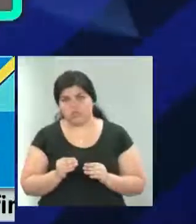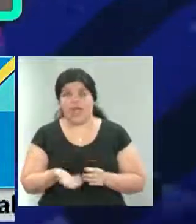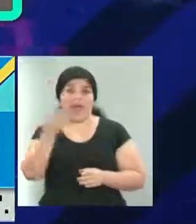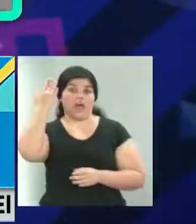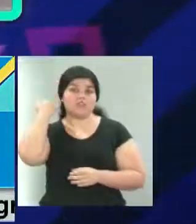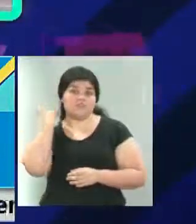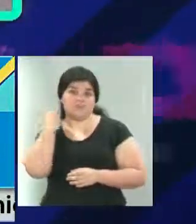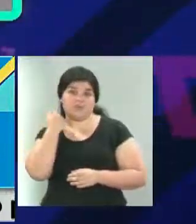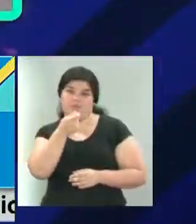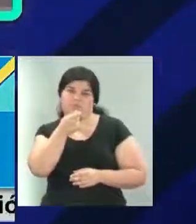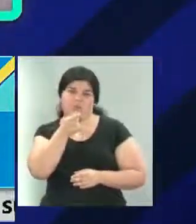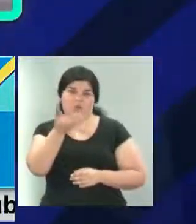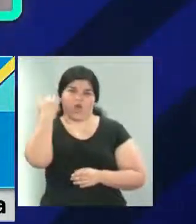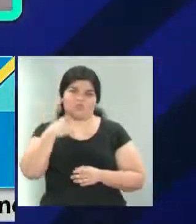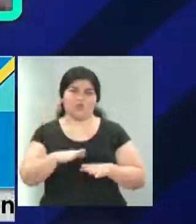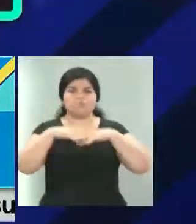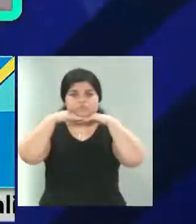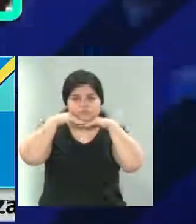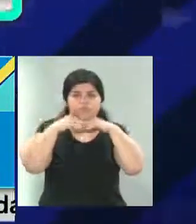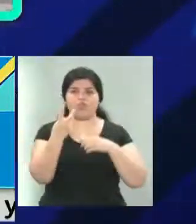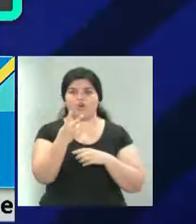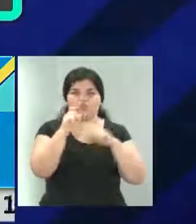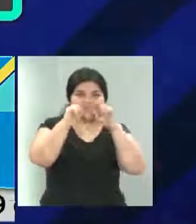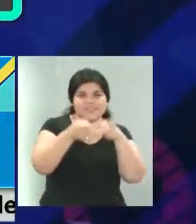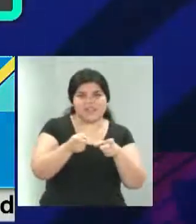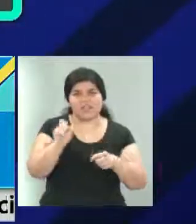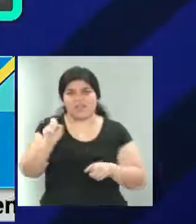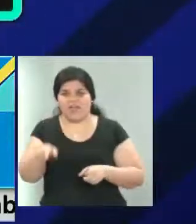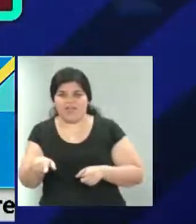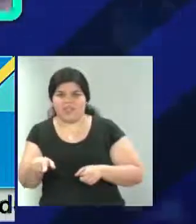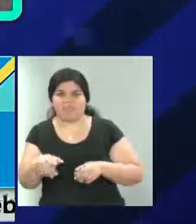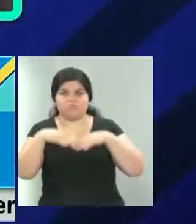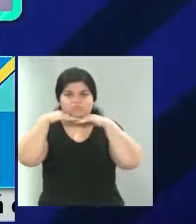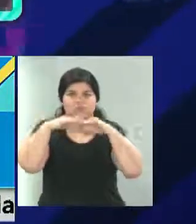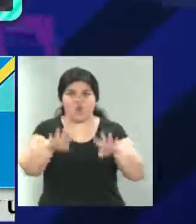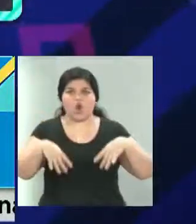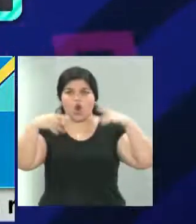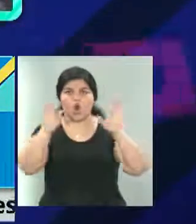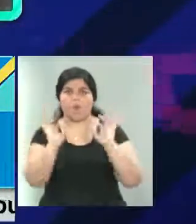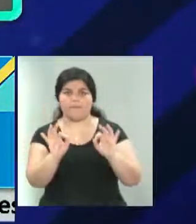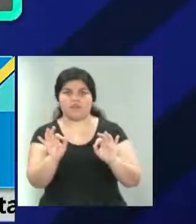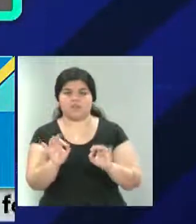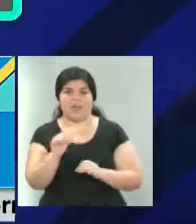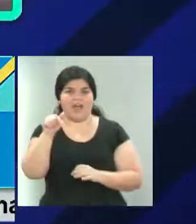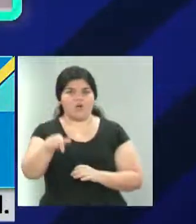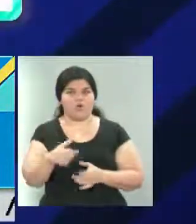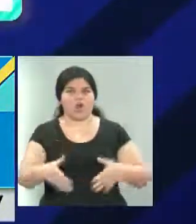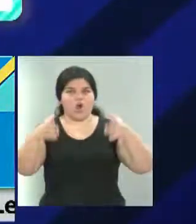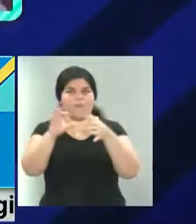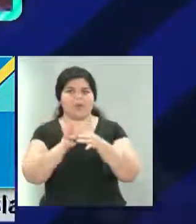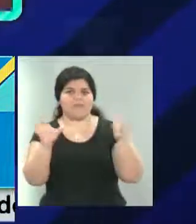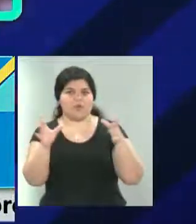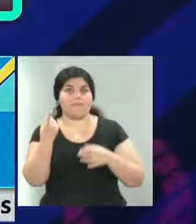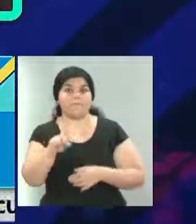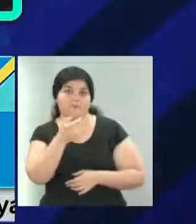tribunas, o sea, con la local y visitante, sí. Porque este partido se llenaba porque era la Copa Libertadores, pero vos a Carl Mendoza, él